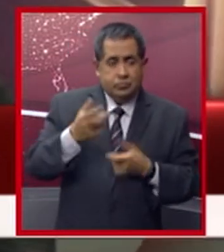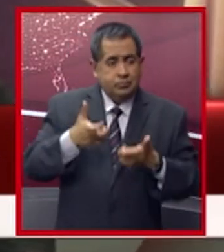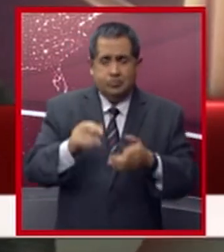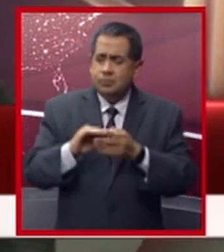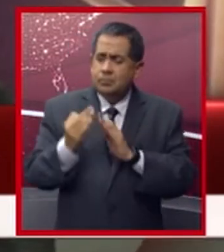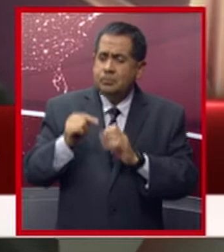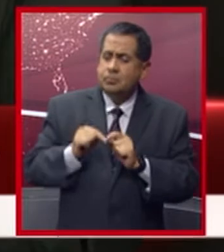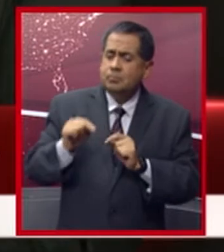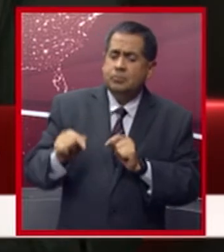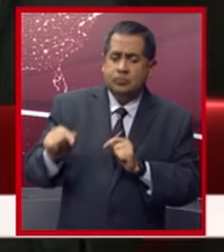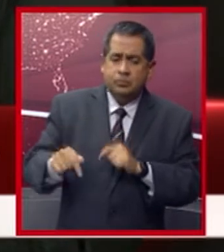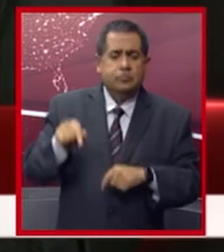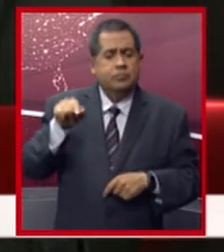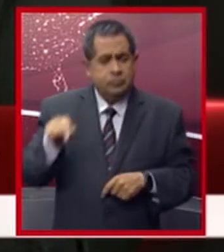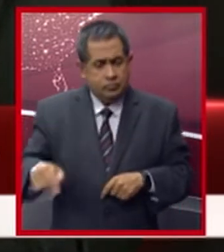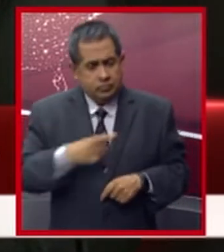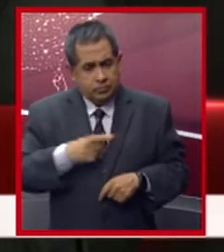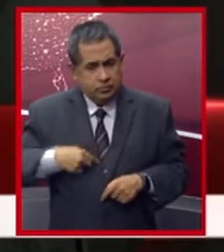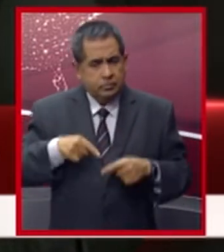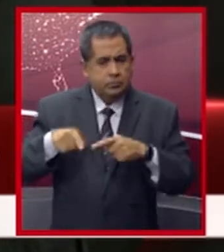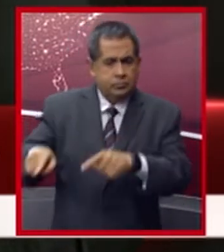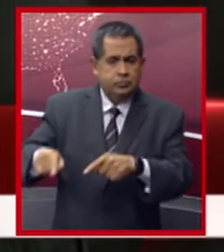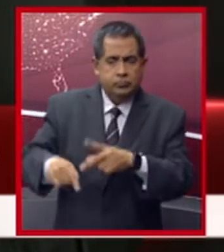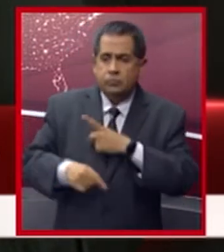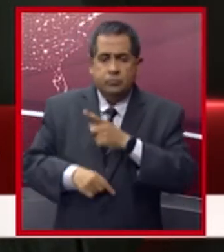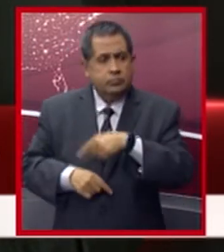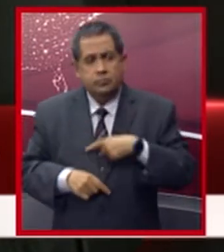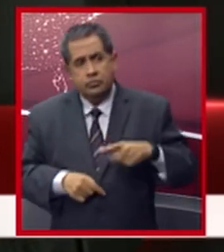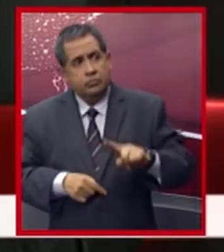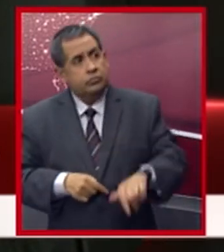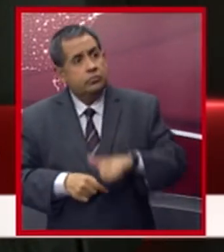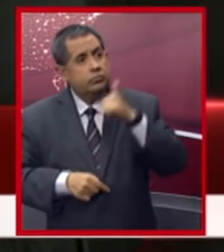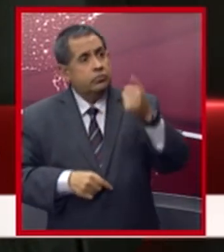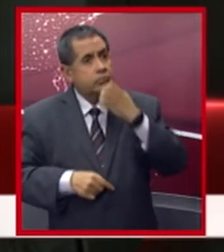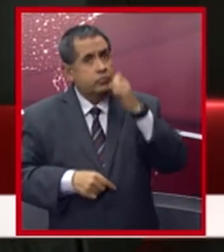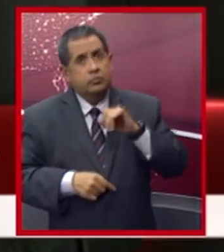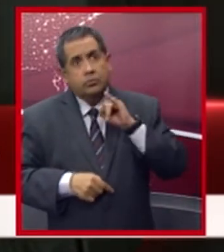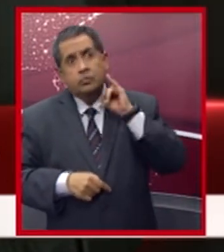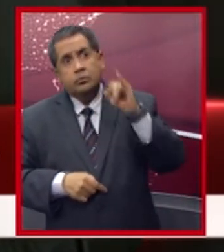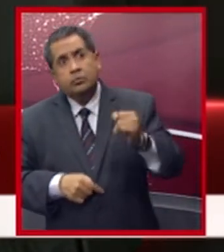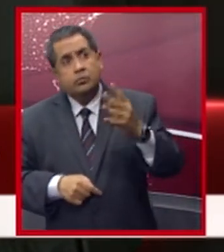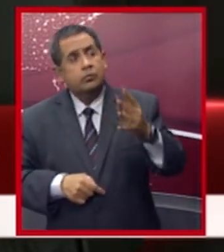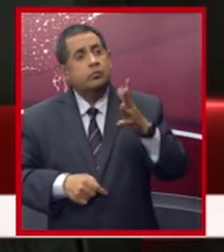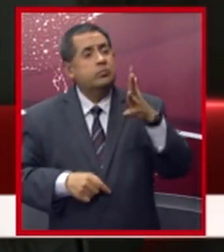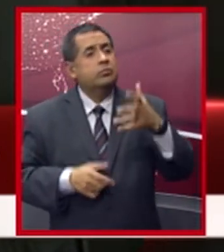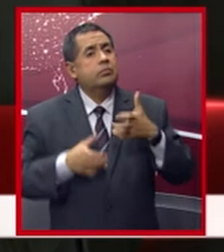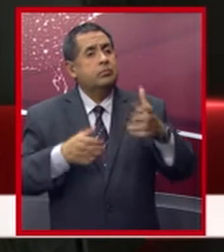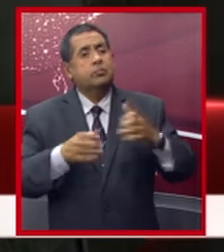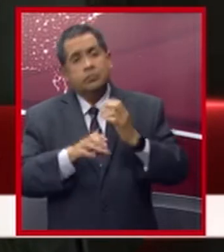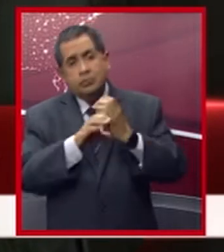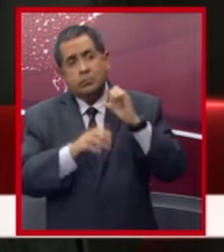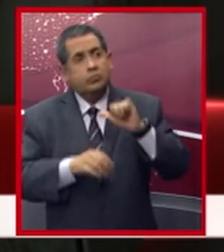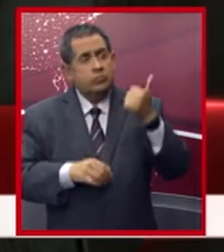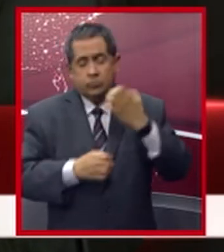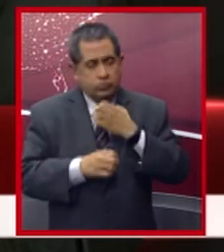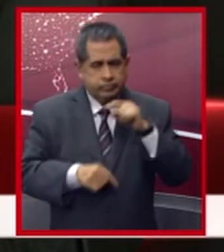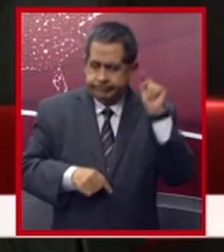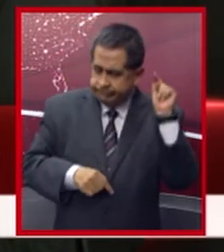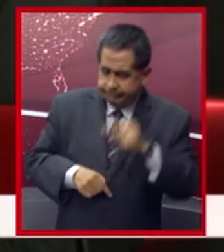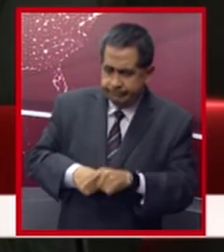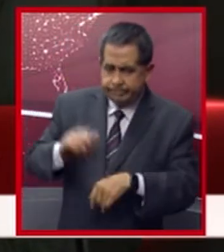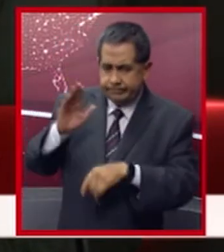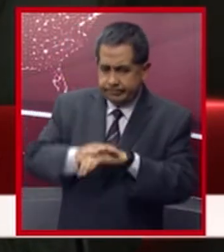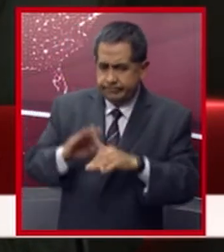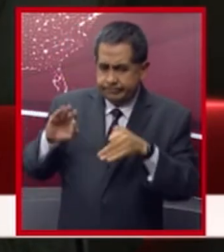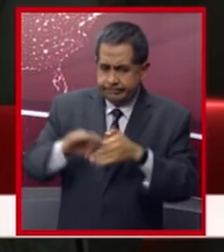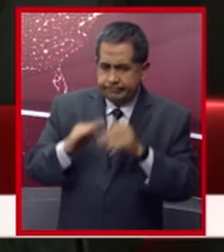cuadras. No está obligado a llevar a sus hijos a 4 o 5 o agarrar camiones a otro lugar. ¿Por qué?